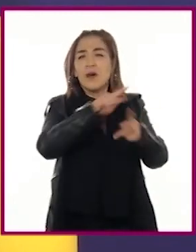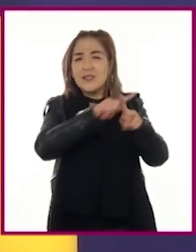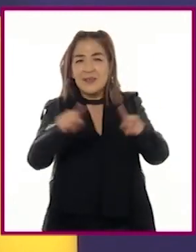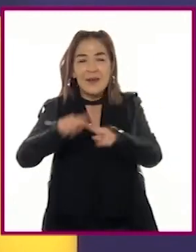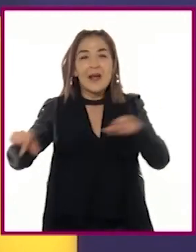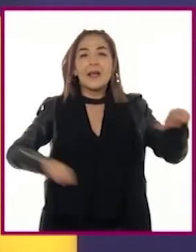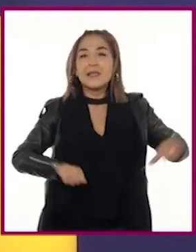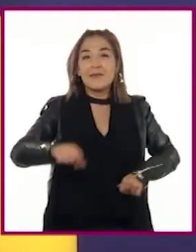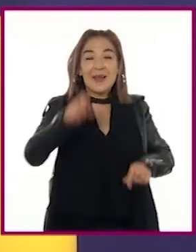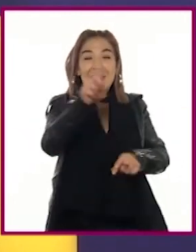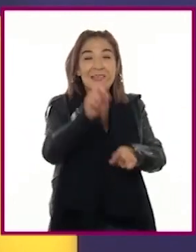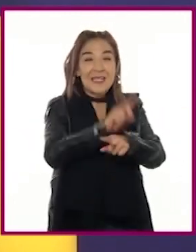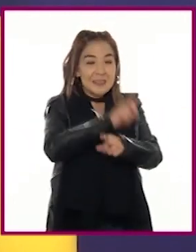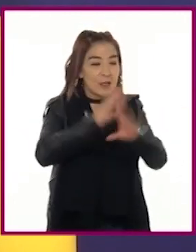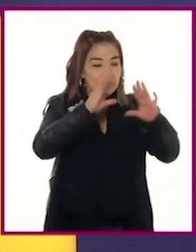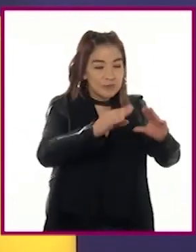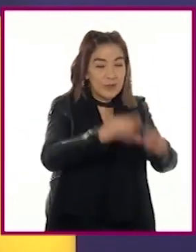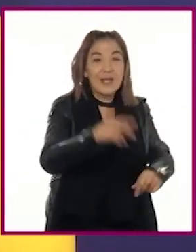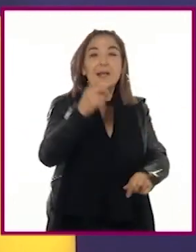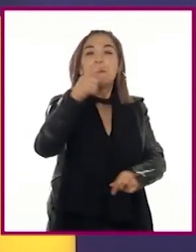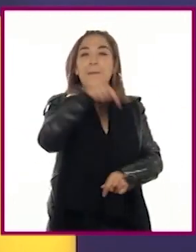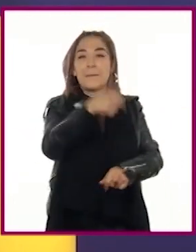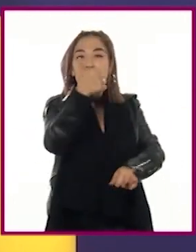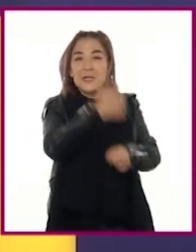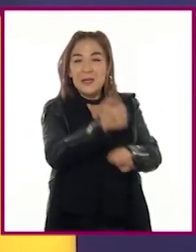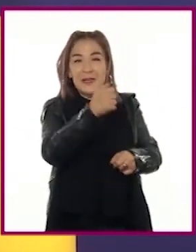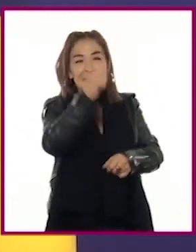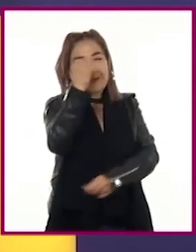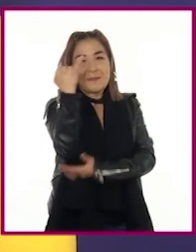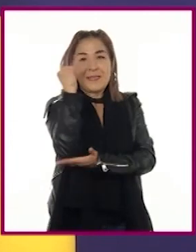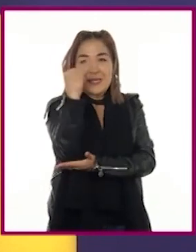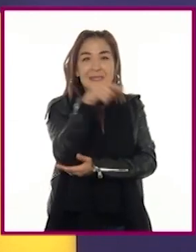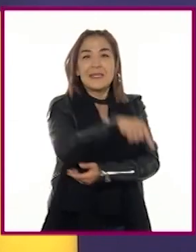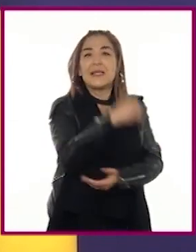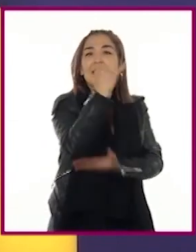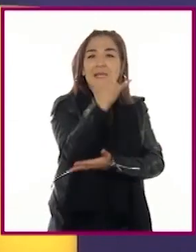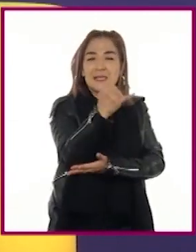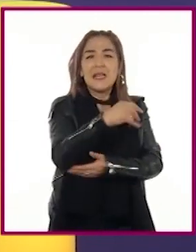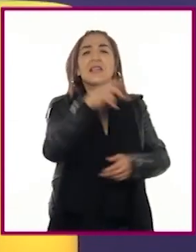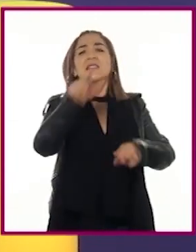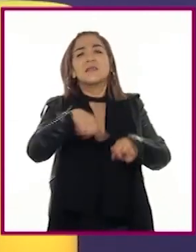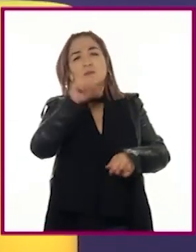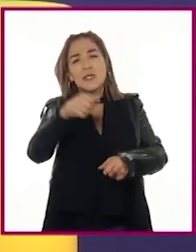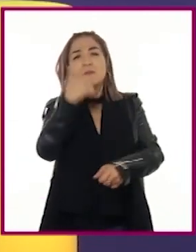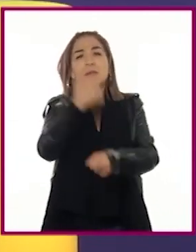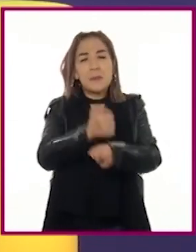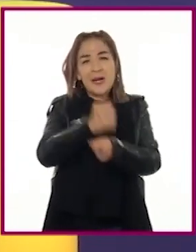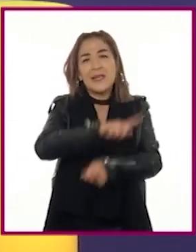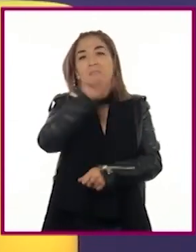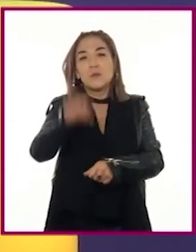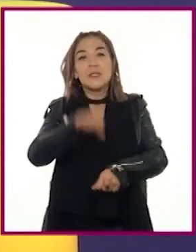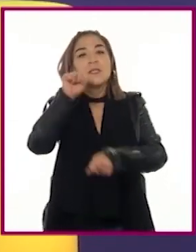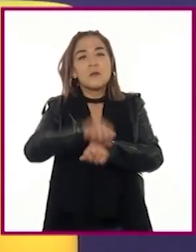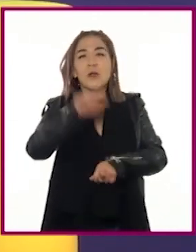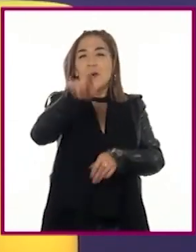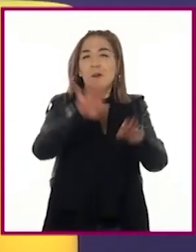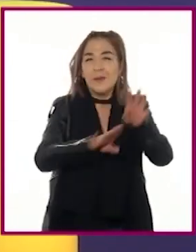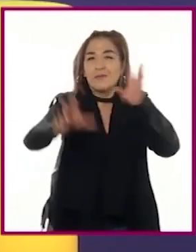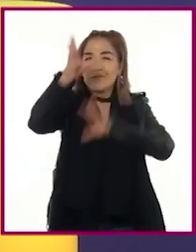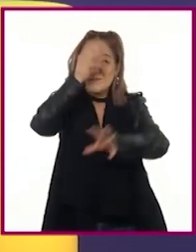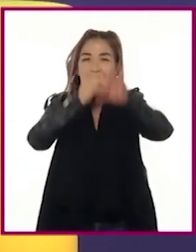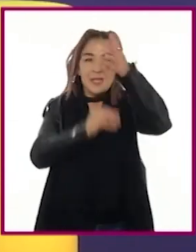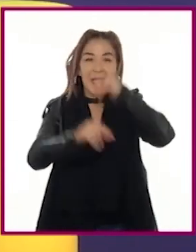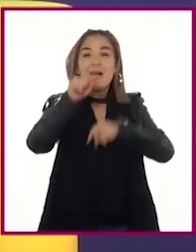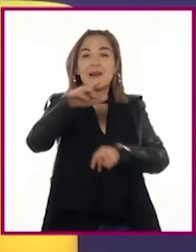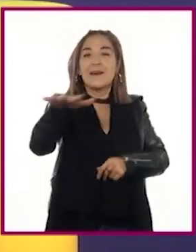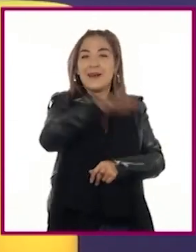desde la edad preescolar resulta una herramienta que suma eficiencia al enfrentar retos y situaciones tanto escolares como